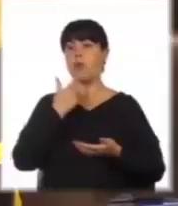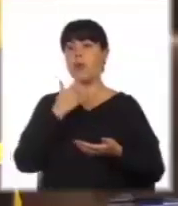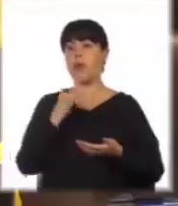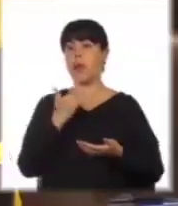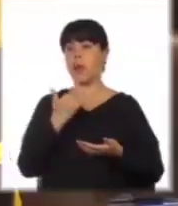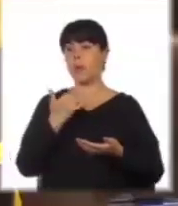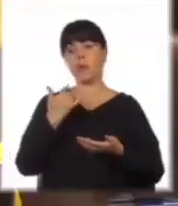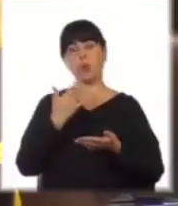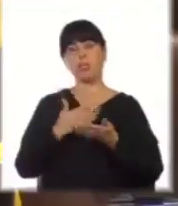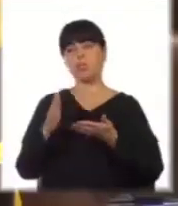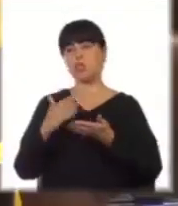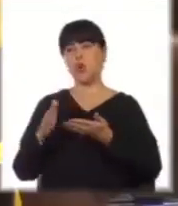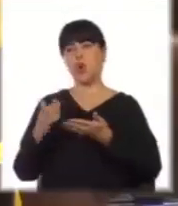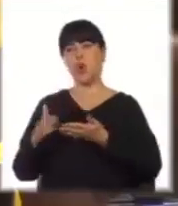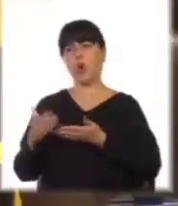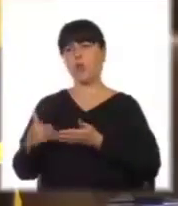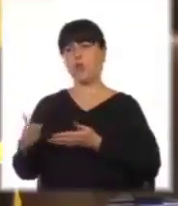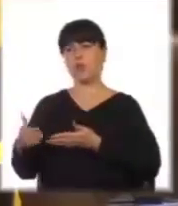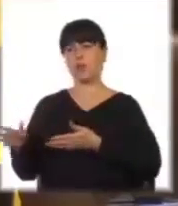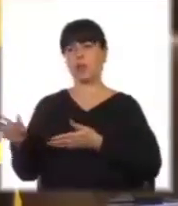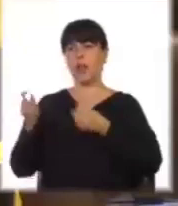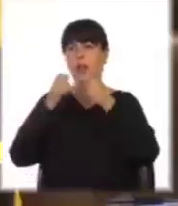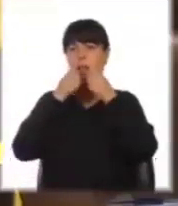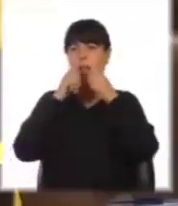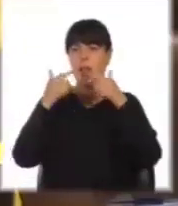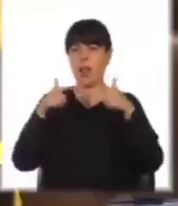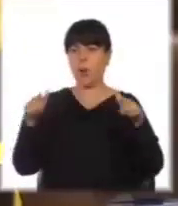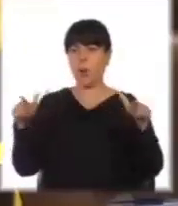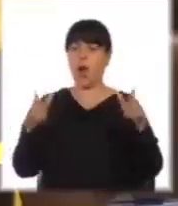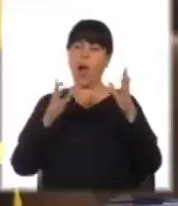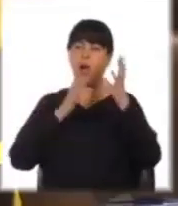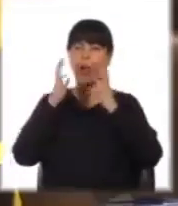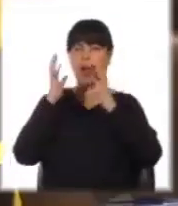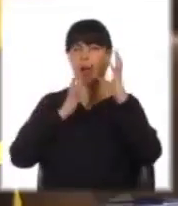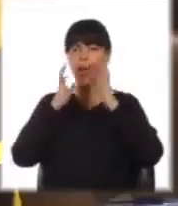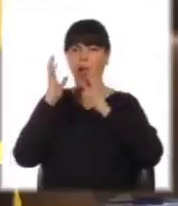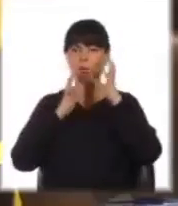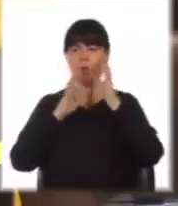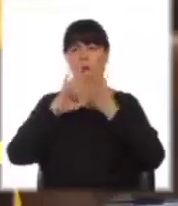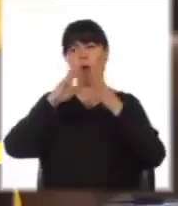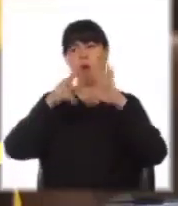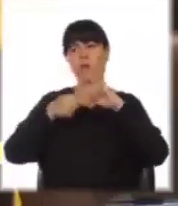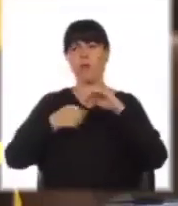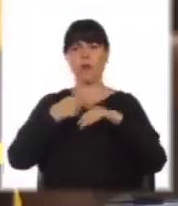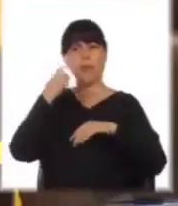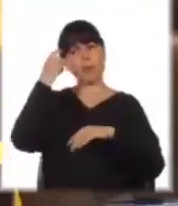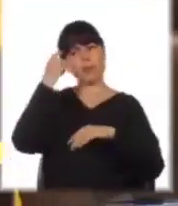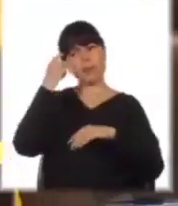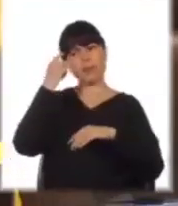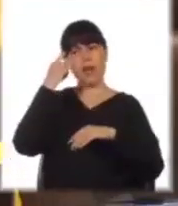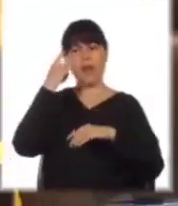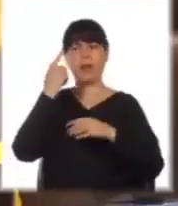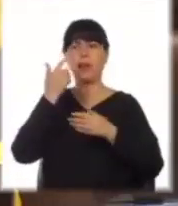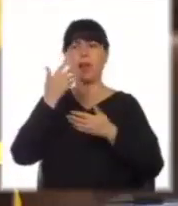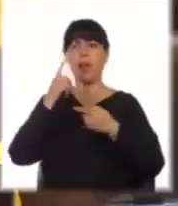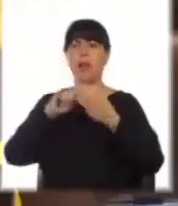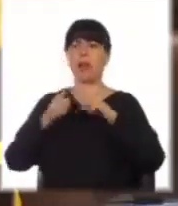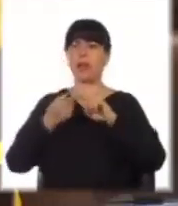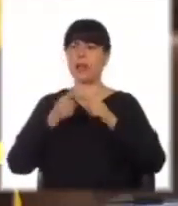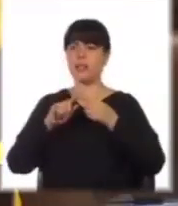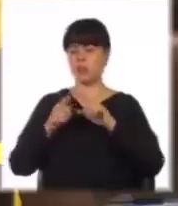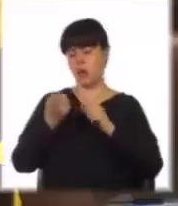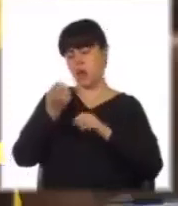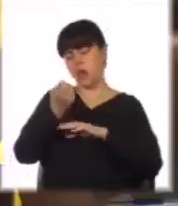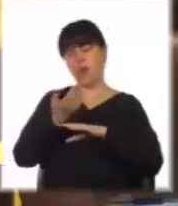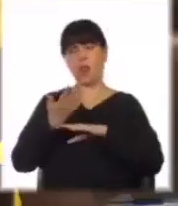vida cotidiana para ello. El lenguaje, los gestos, la forma de expresión, las relaciones interpersonales que generamos, los